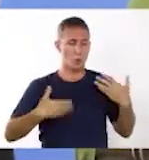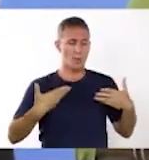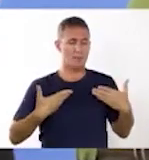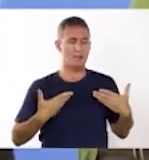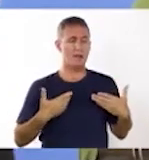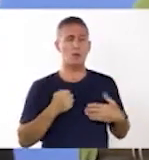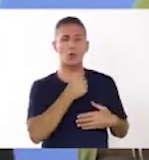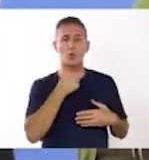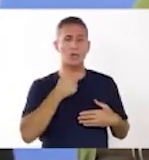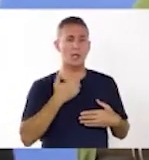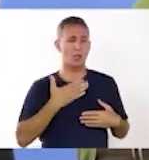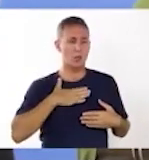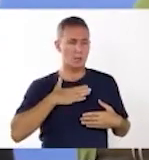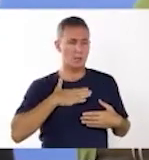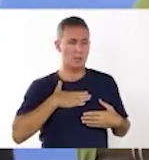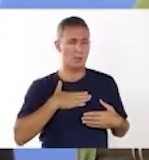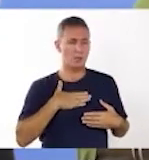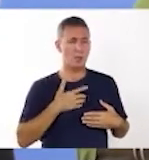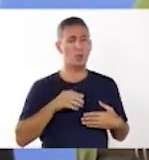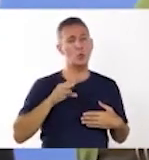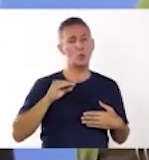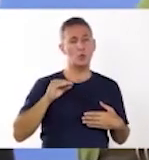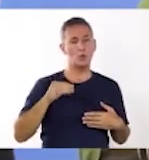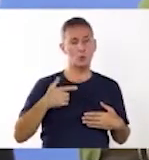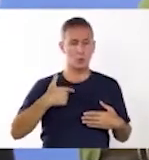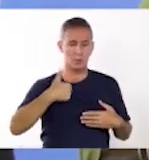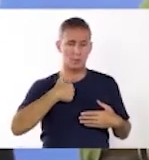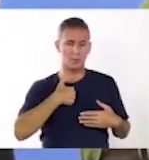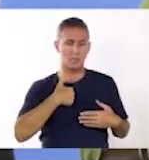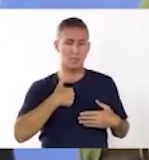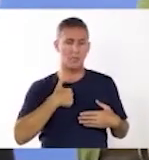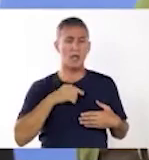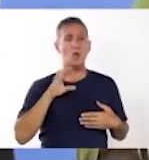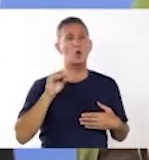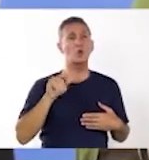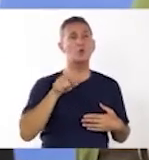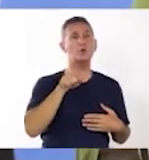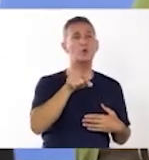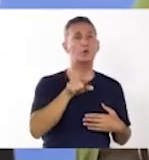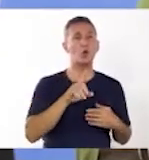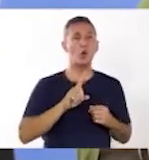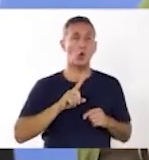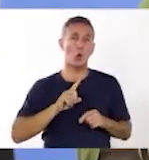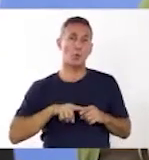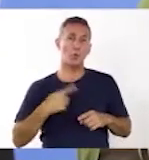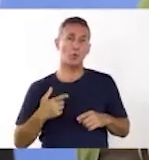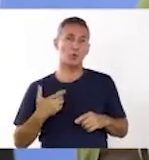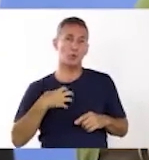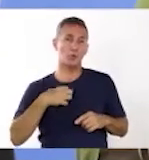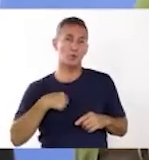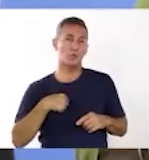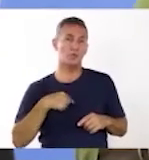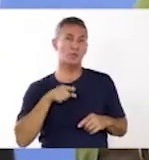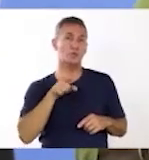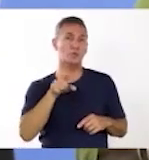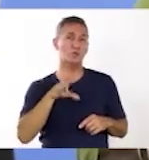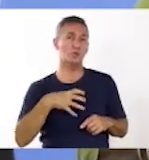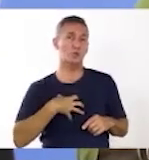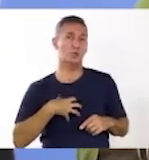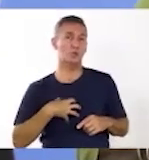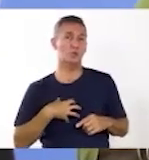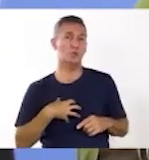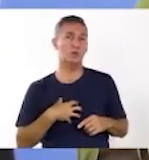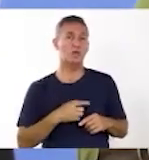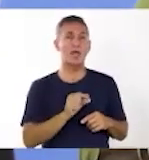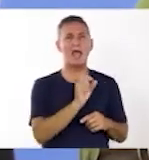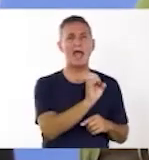me celebro y me canto a mí mismo y lo que yo diga ahora de mí lo digo de ti. Porque lo que yo tengo lo tienes